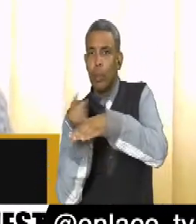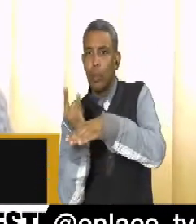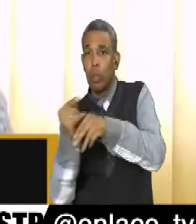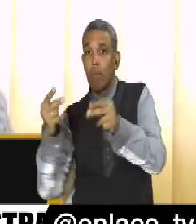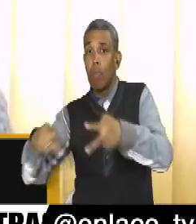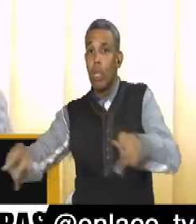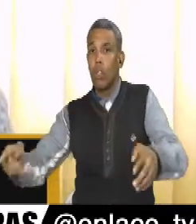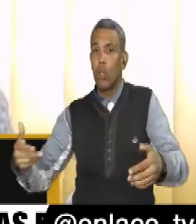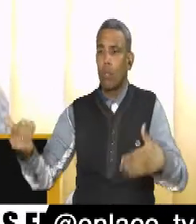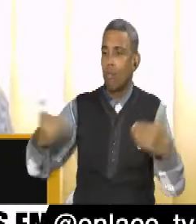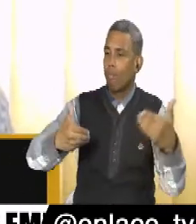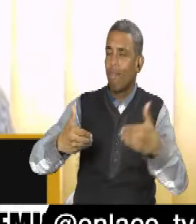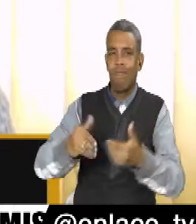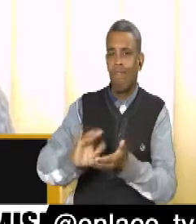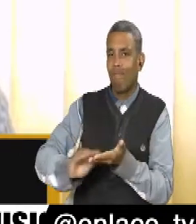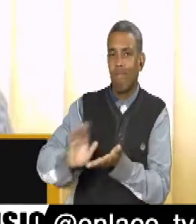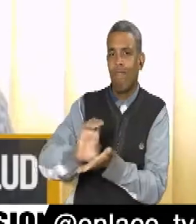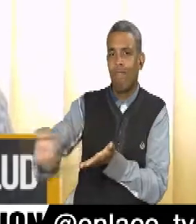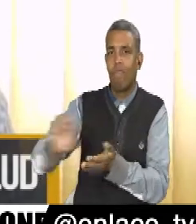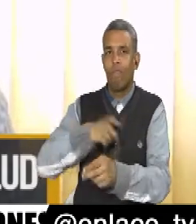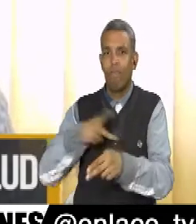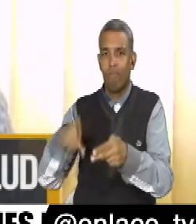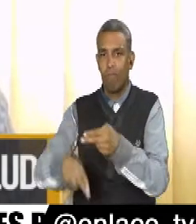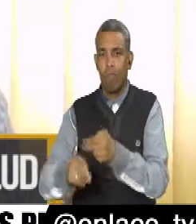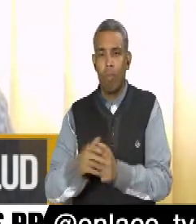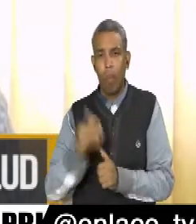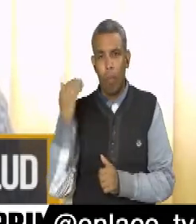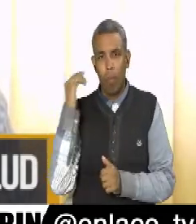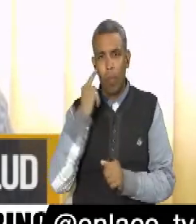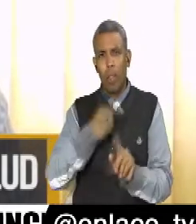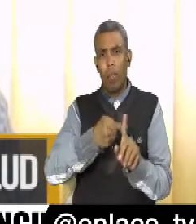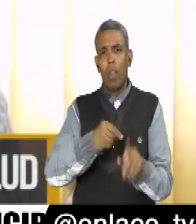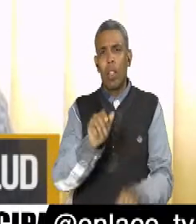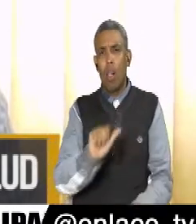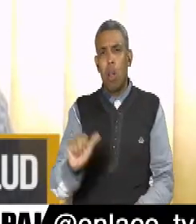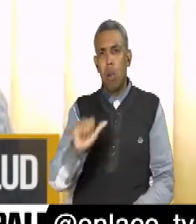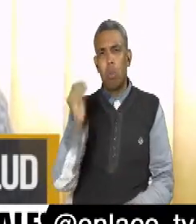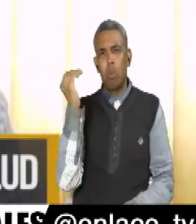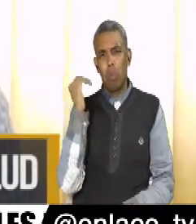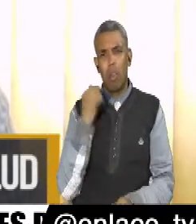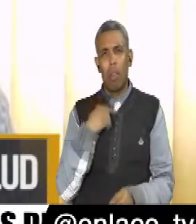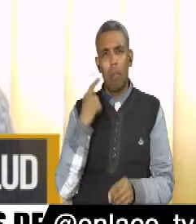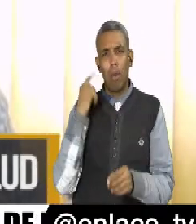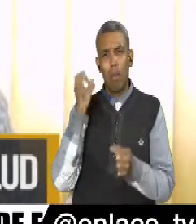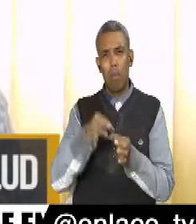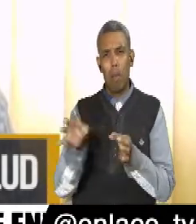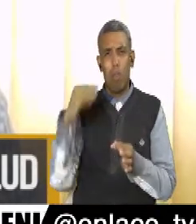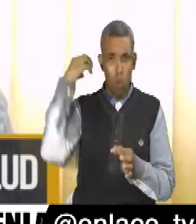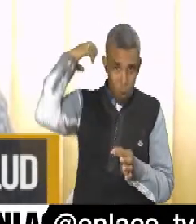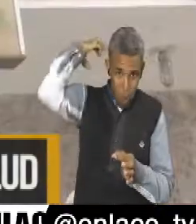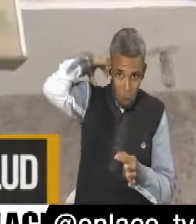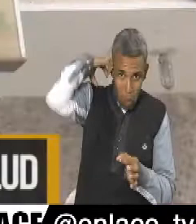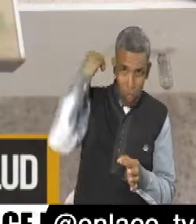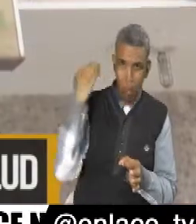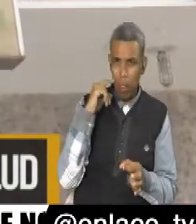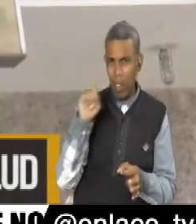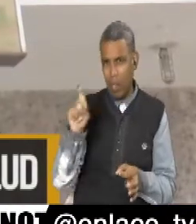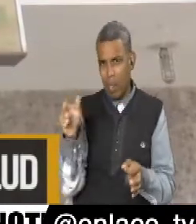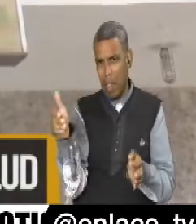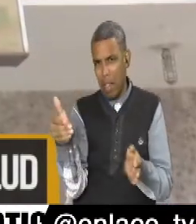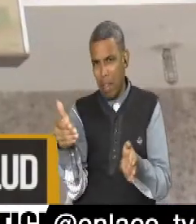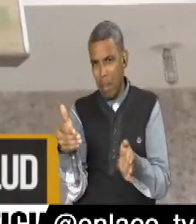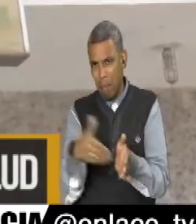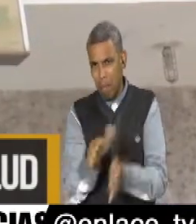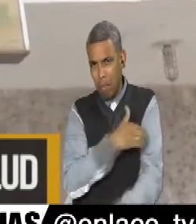en la ciudad de Montería firmar un primer acuerdo de pago con ellos por 1.100 millones de pesos. Acuerdo de pago